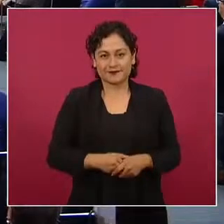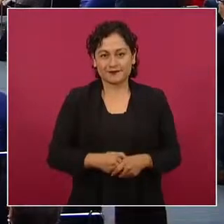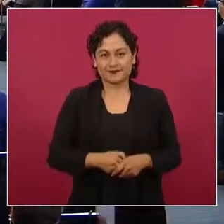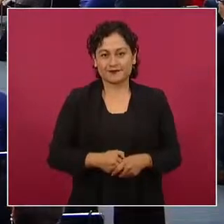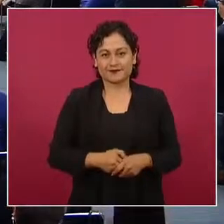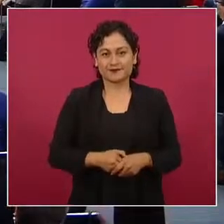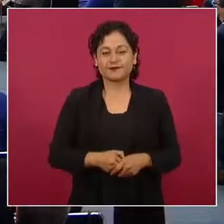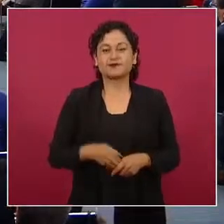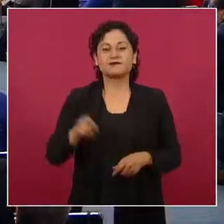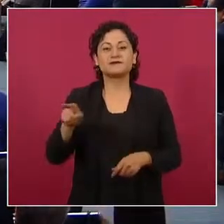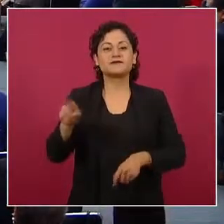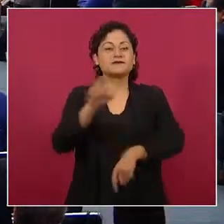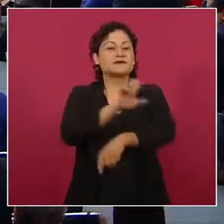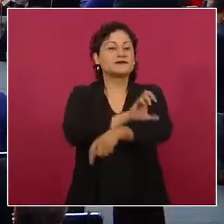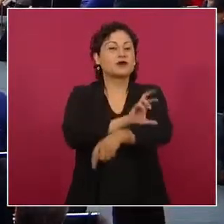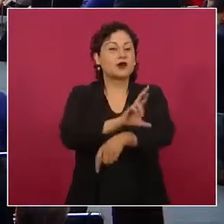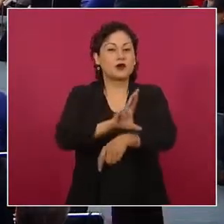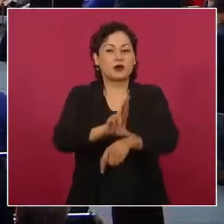coordinador